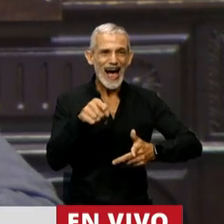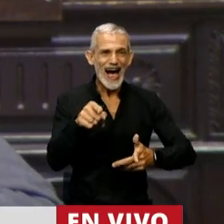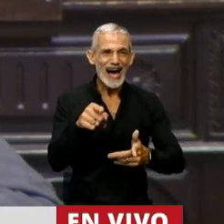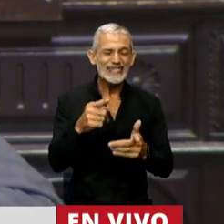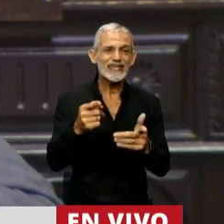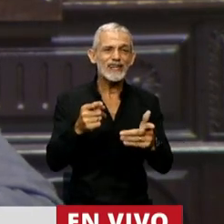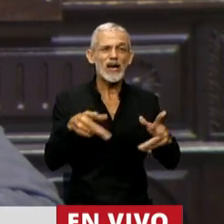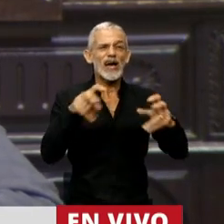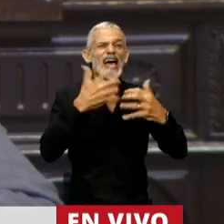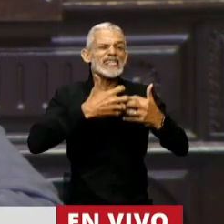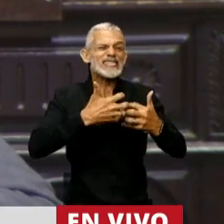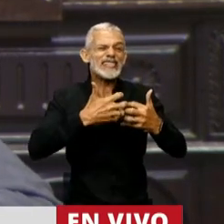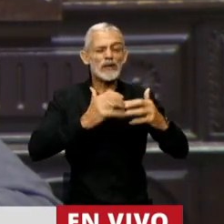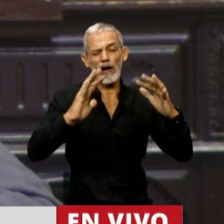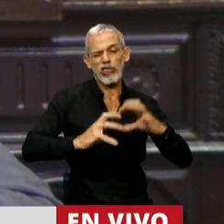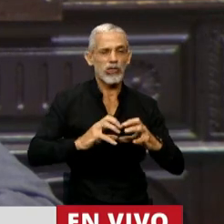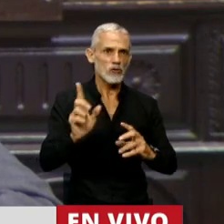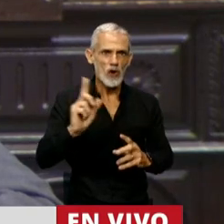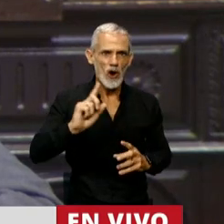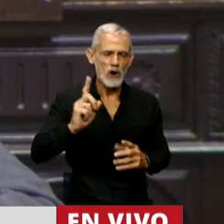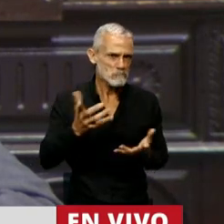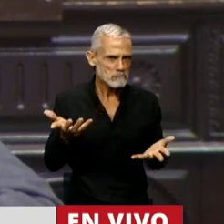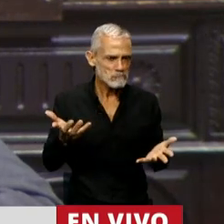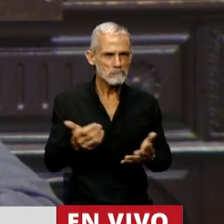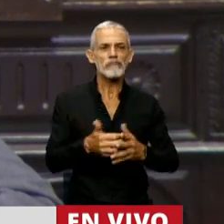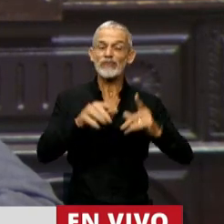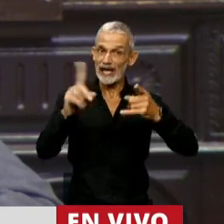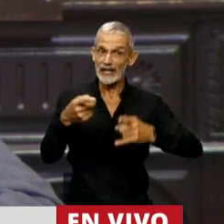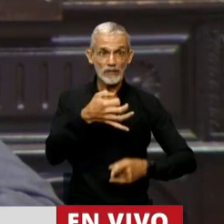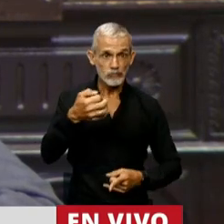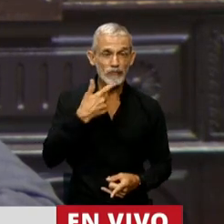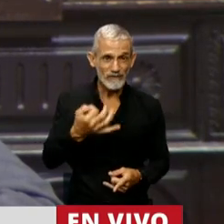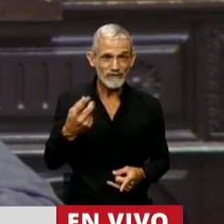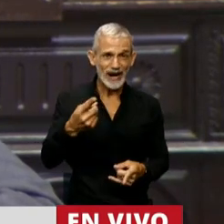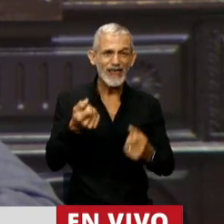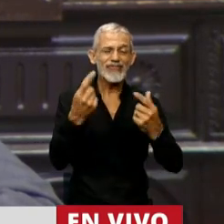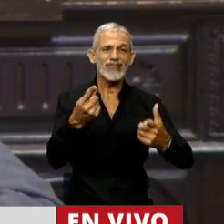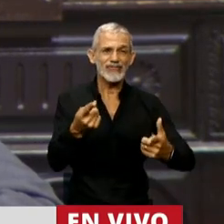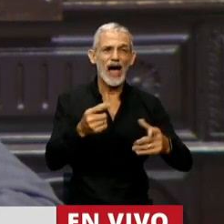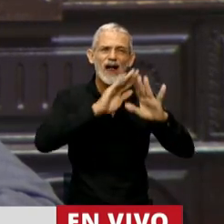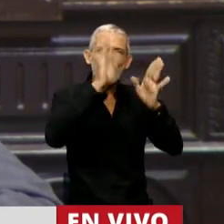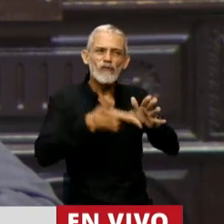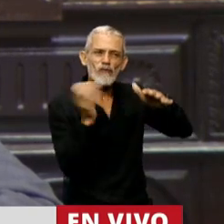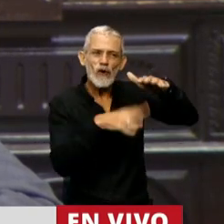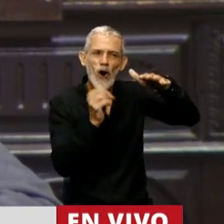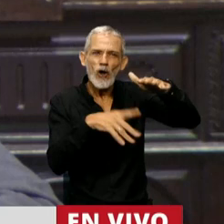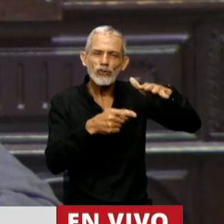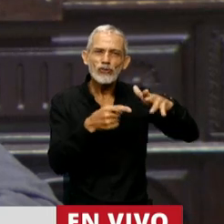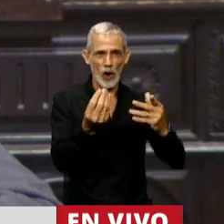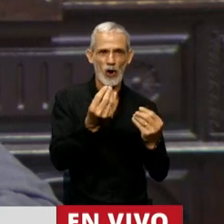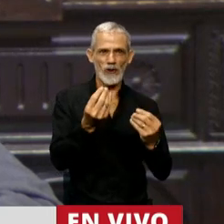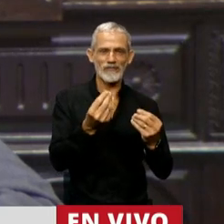un déficit al sistema, eso es mentira. También es cierto que se fortaleció el Fondo de Garantía de